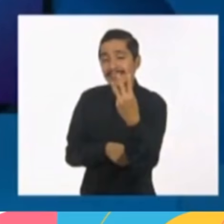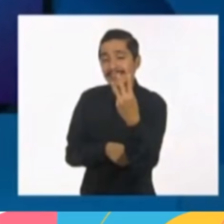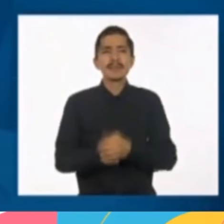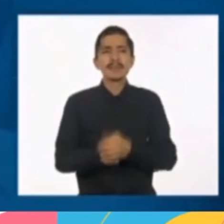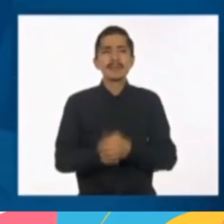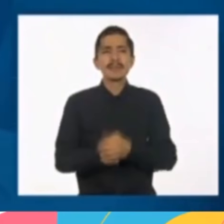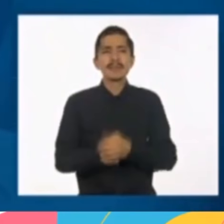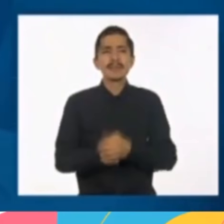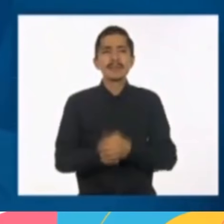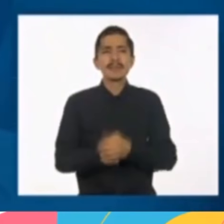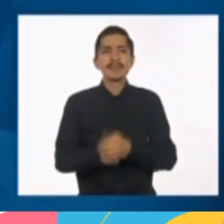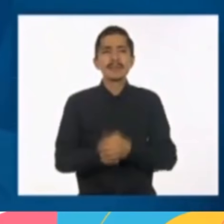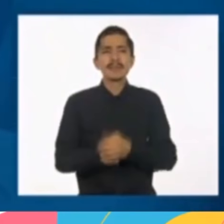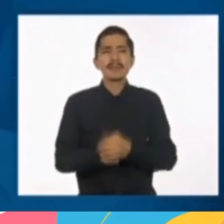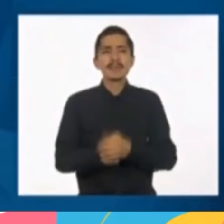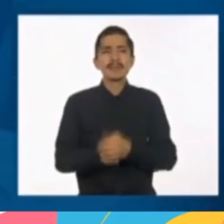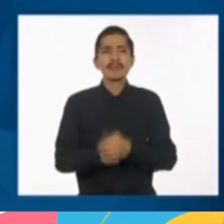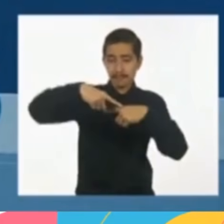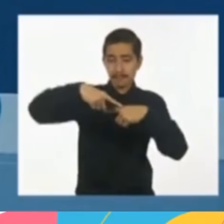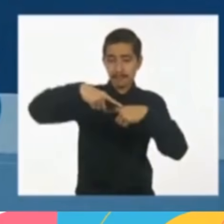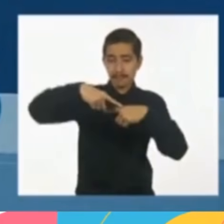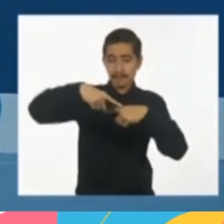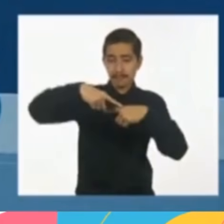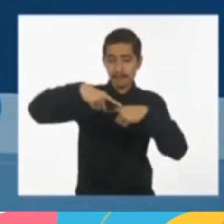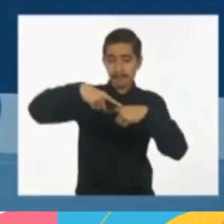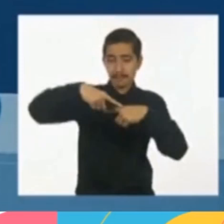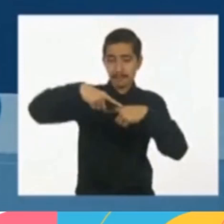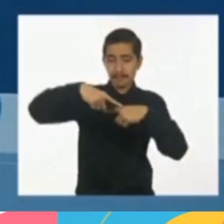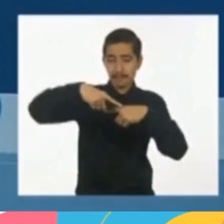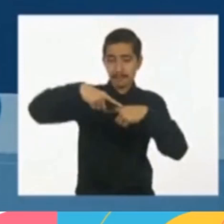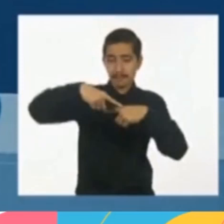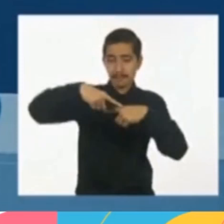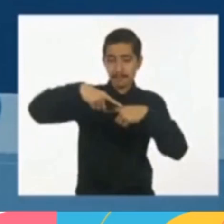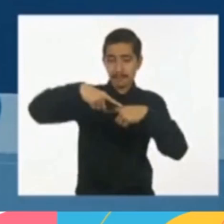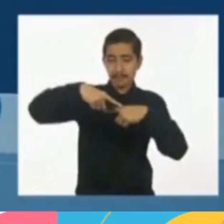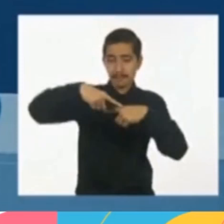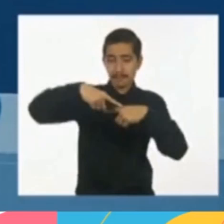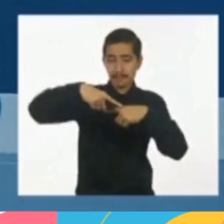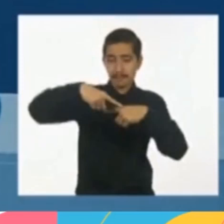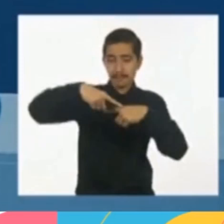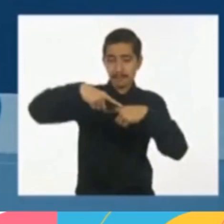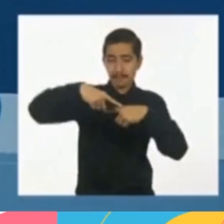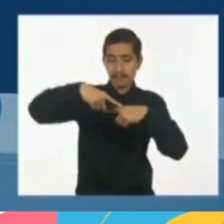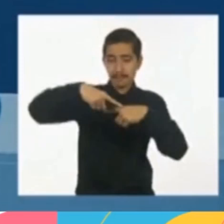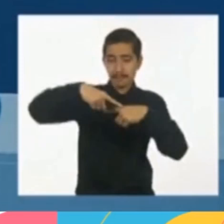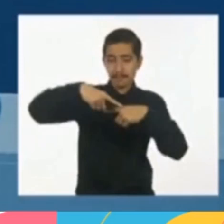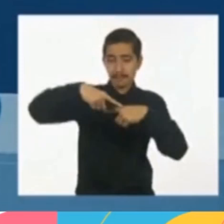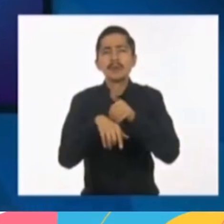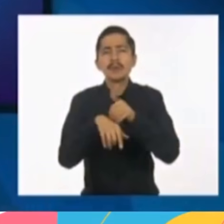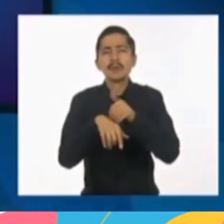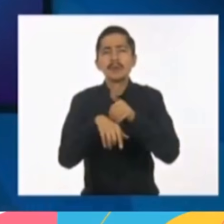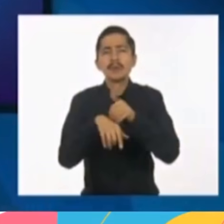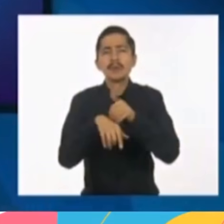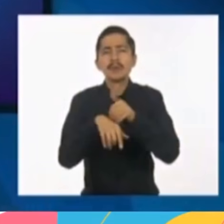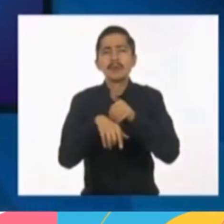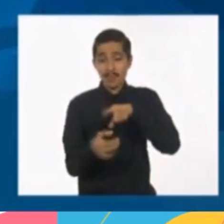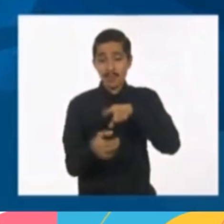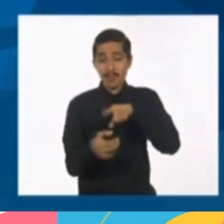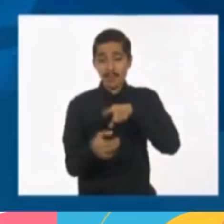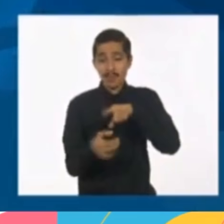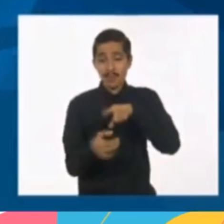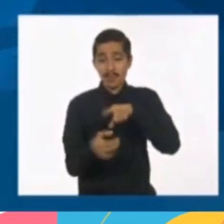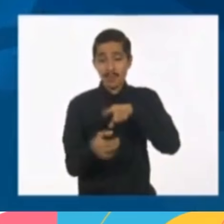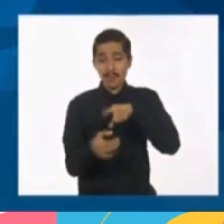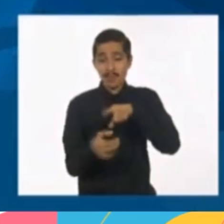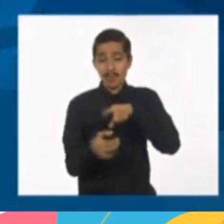pregunta 3 todos los triángulos tienen tres alturas sí porque tienen tres lados y tres vértices que la determinan pregunta 9